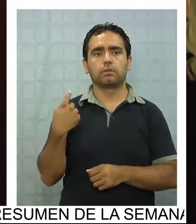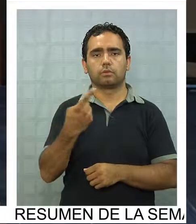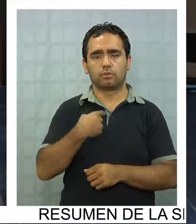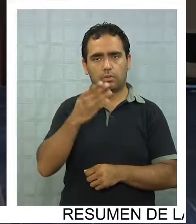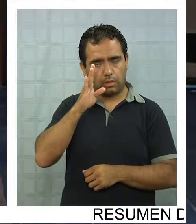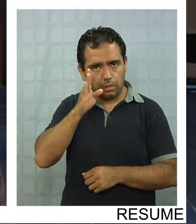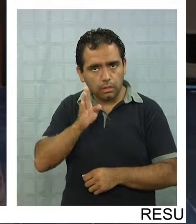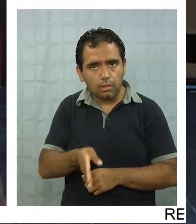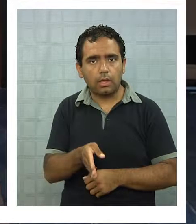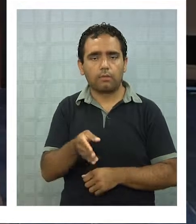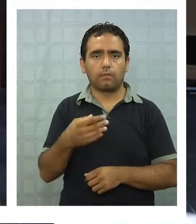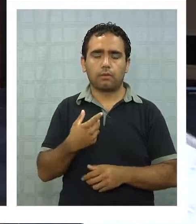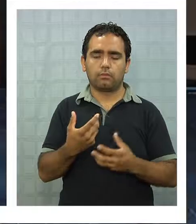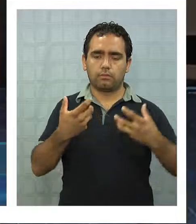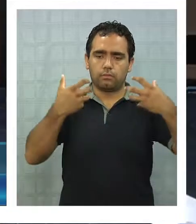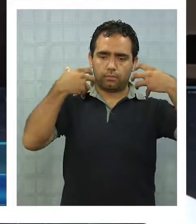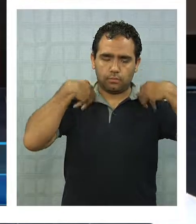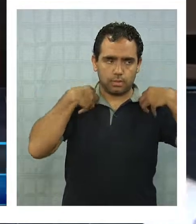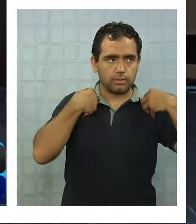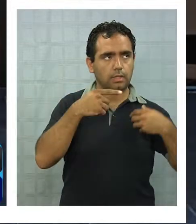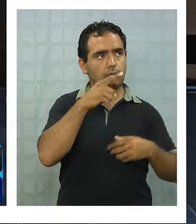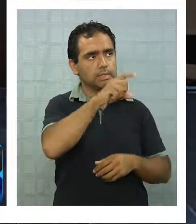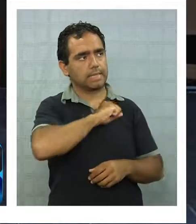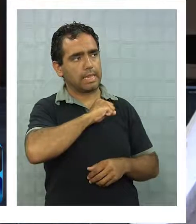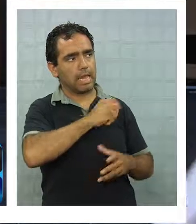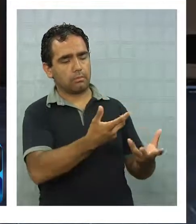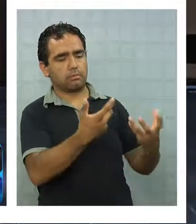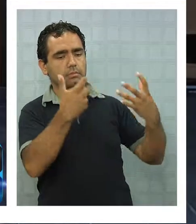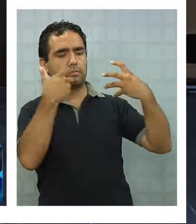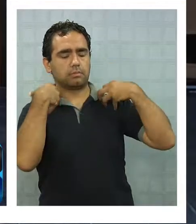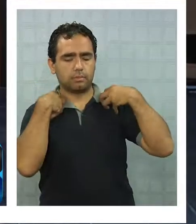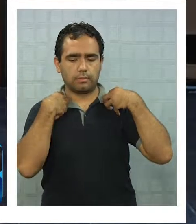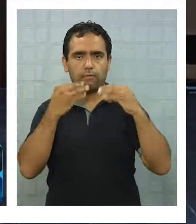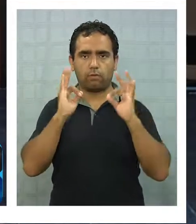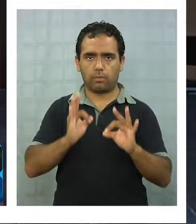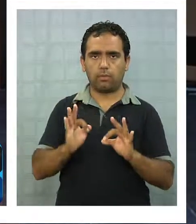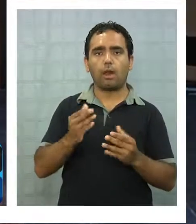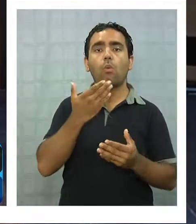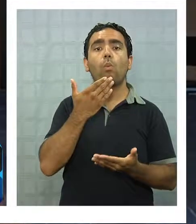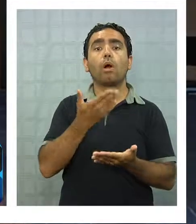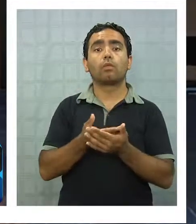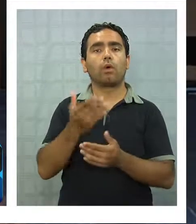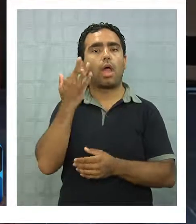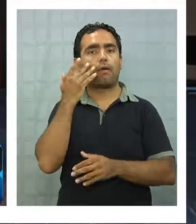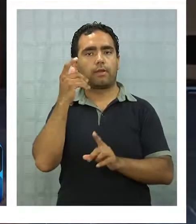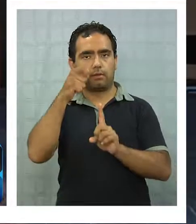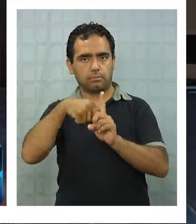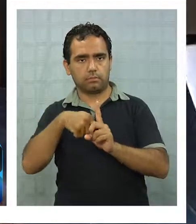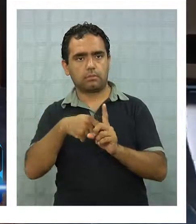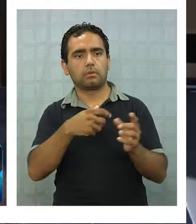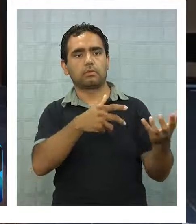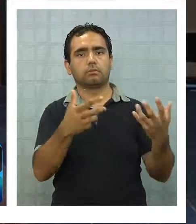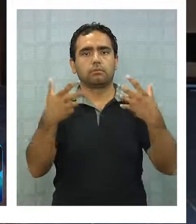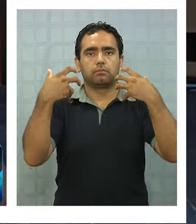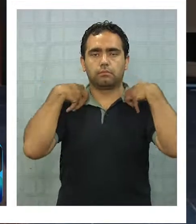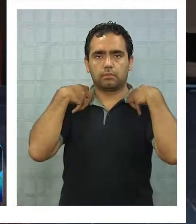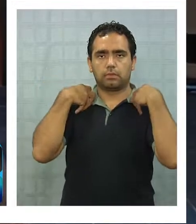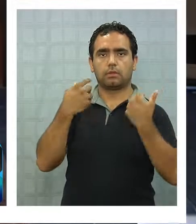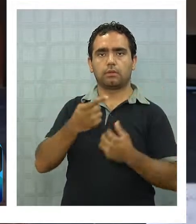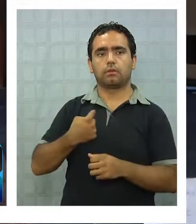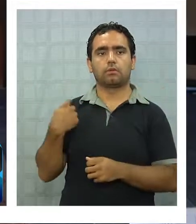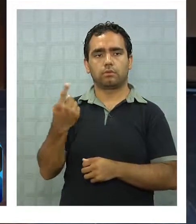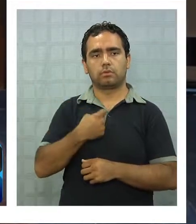traspaso formal, y ese traspaso formal lo que le he manifestado a ellos, que es en el mes de abril, en el cual hace interior a nuestro ministerio,